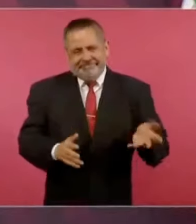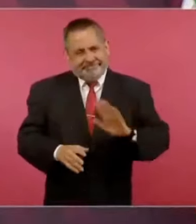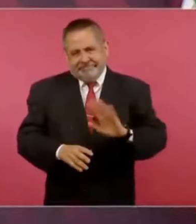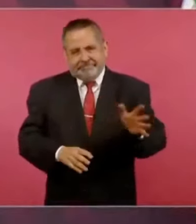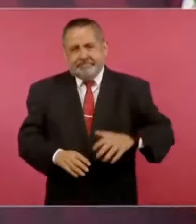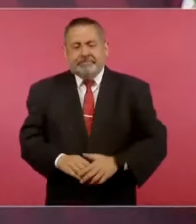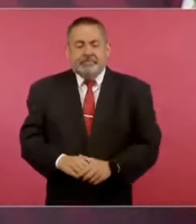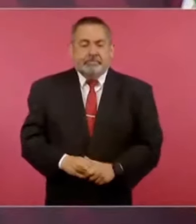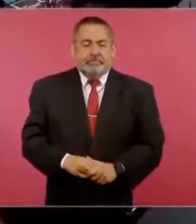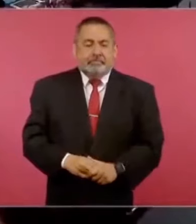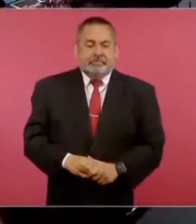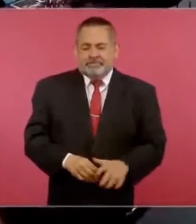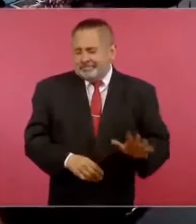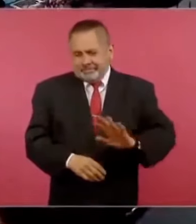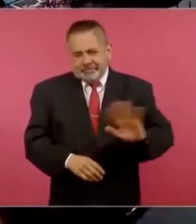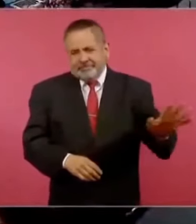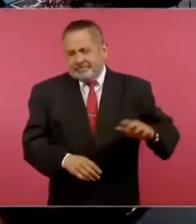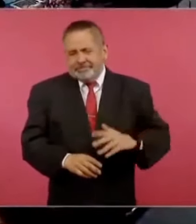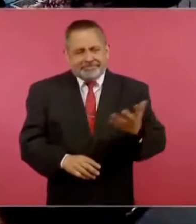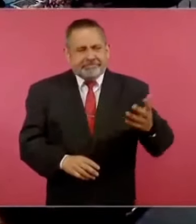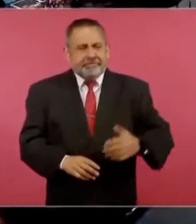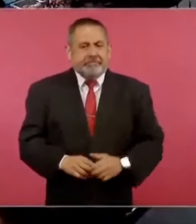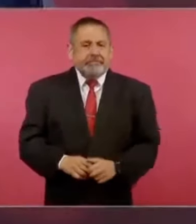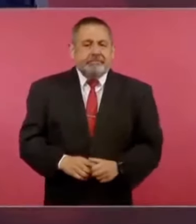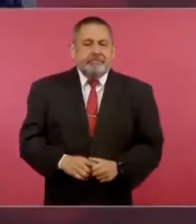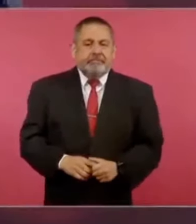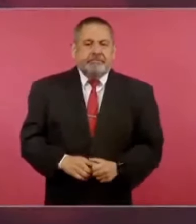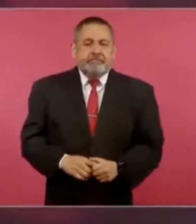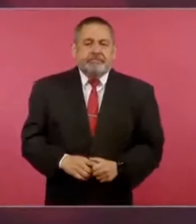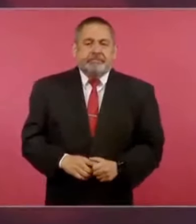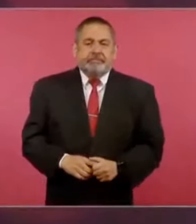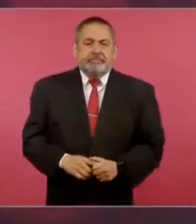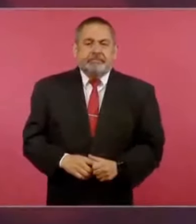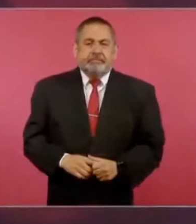Se estará garantizado. Ya la gente